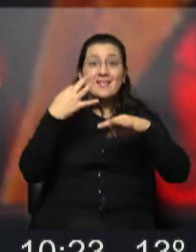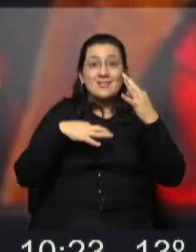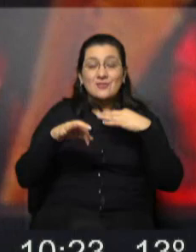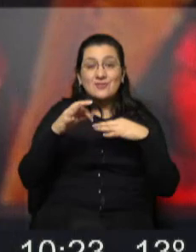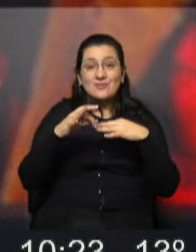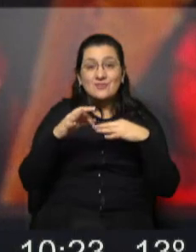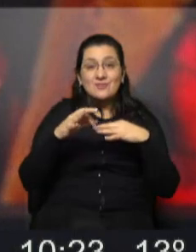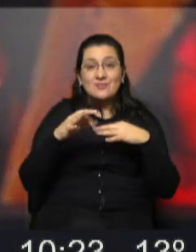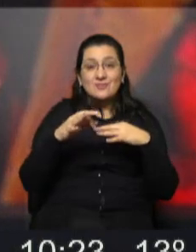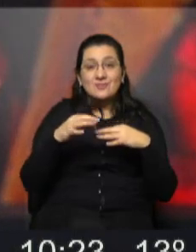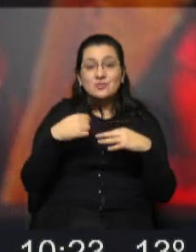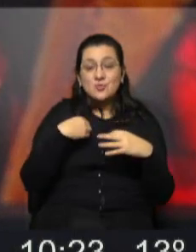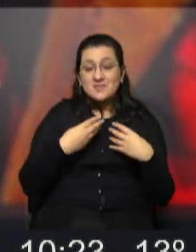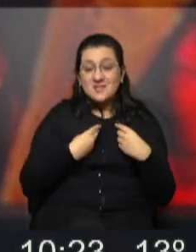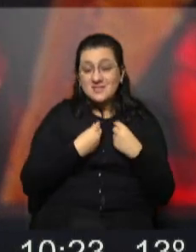que estaba